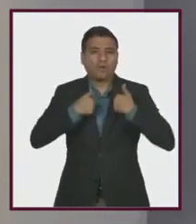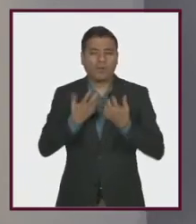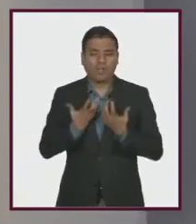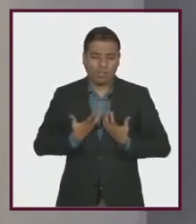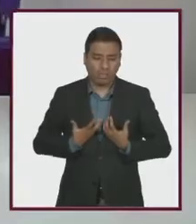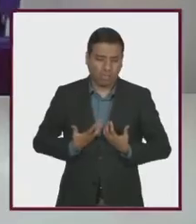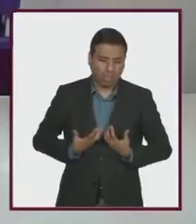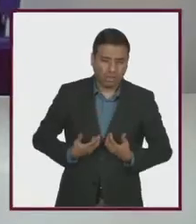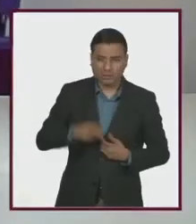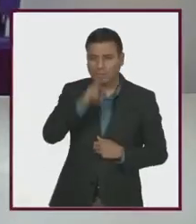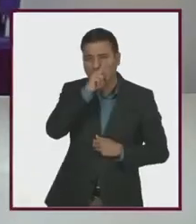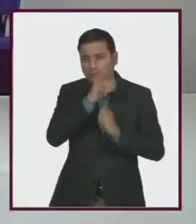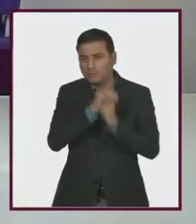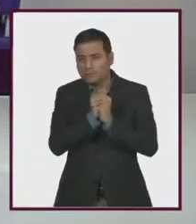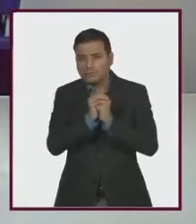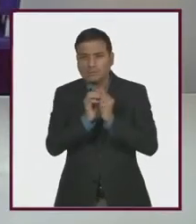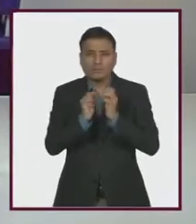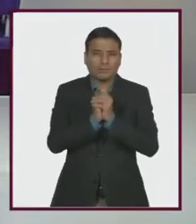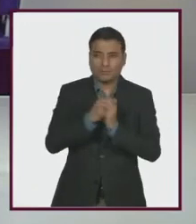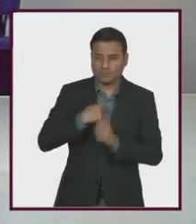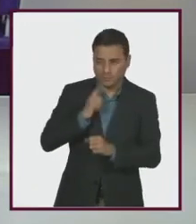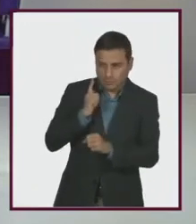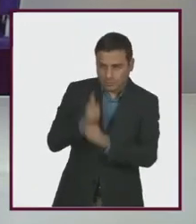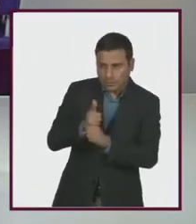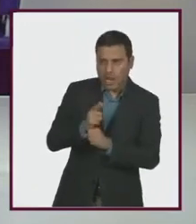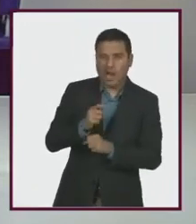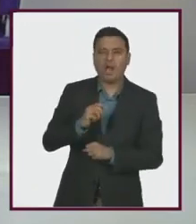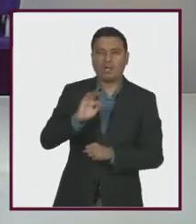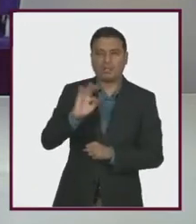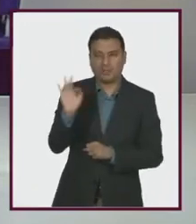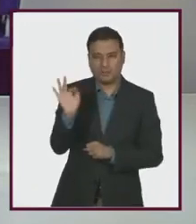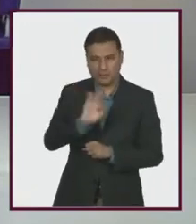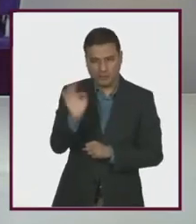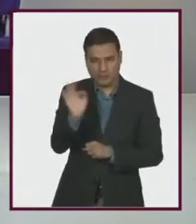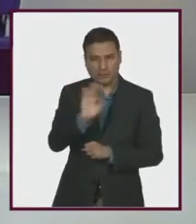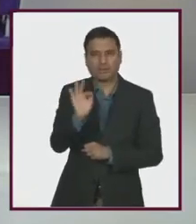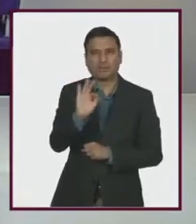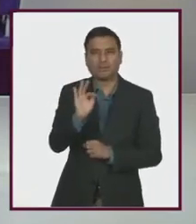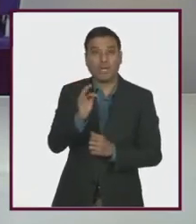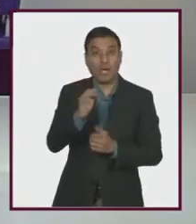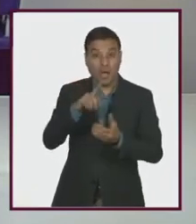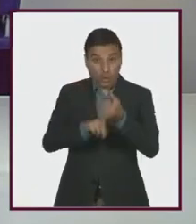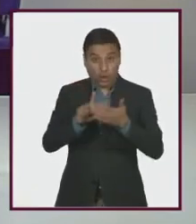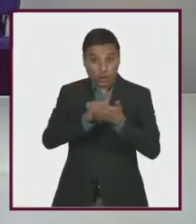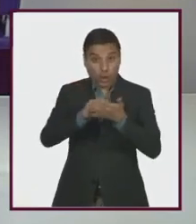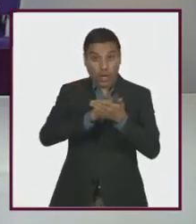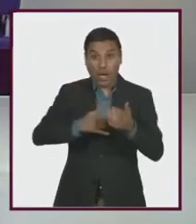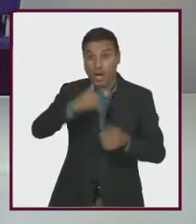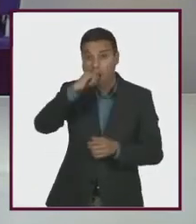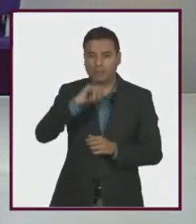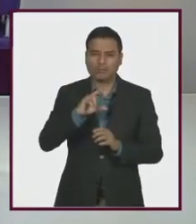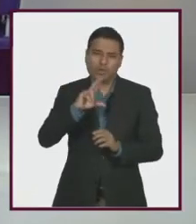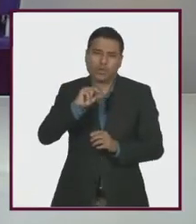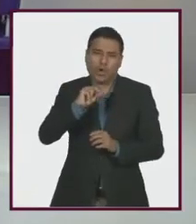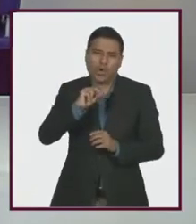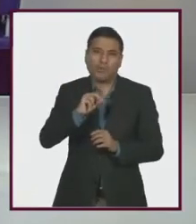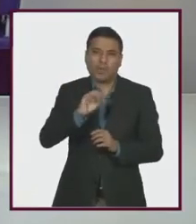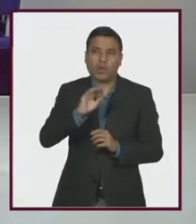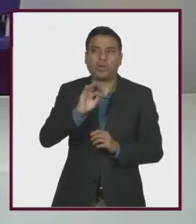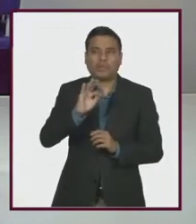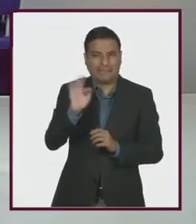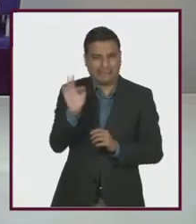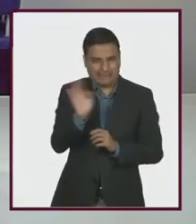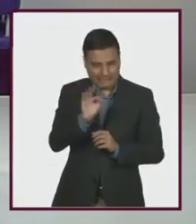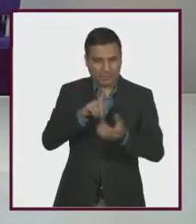o preocupados también puede ser, no una señal de que consumen, pero sí un riesgo que vale la pena identificar